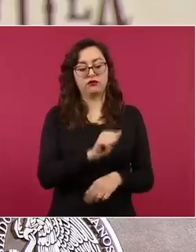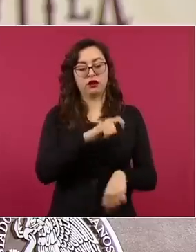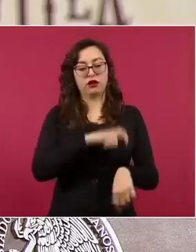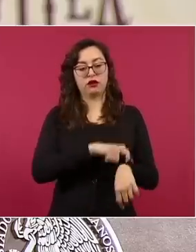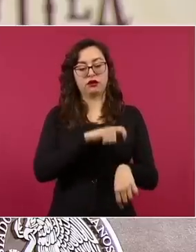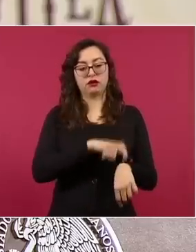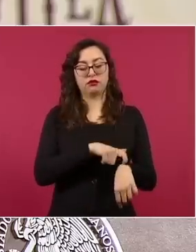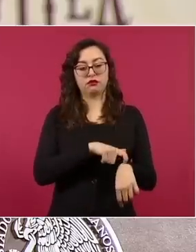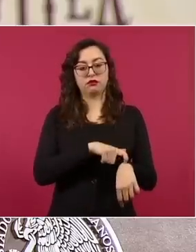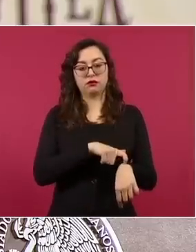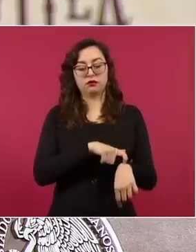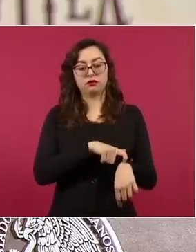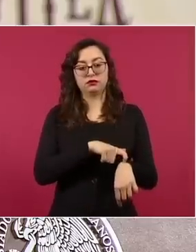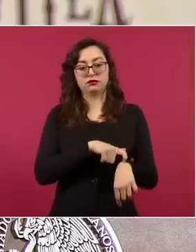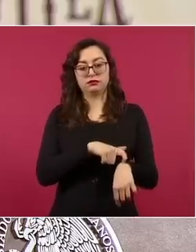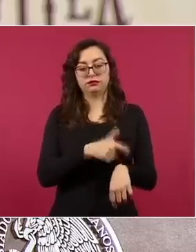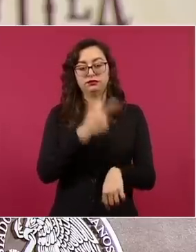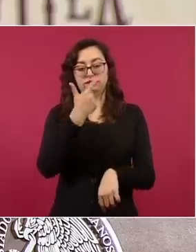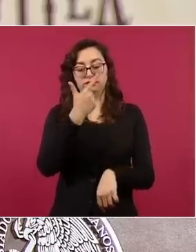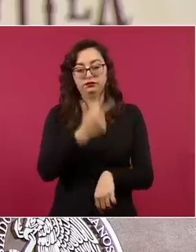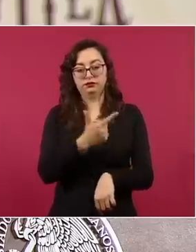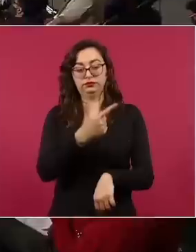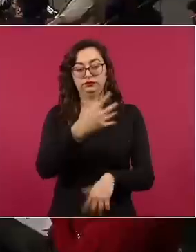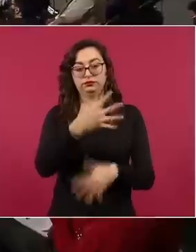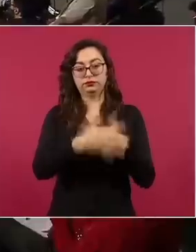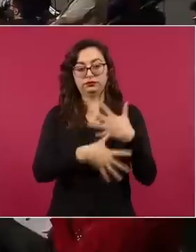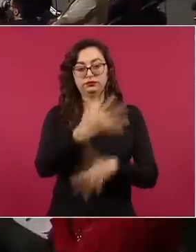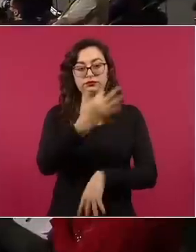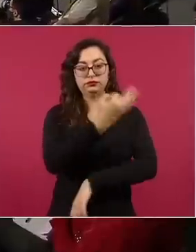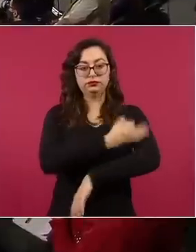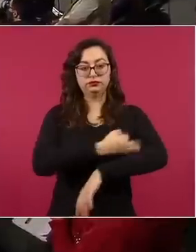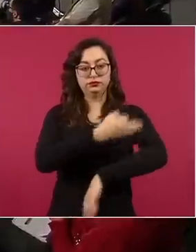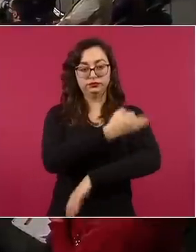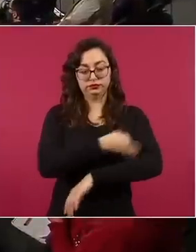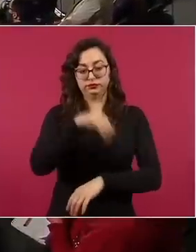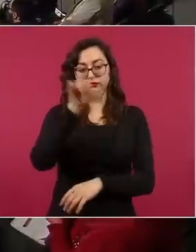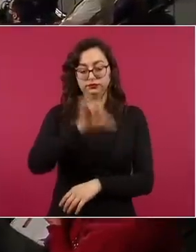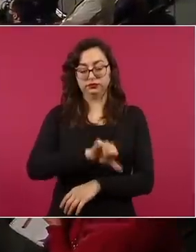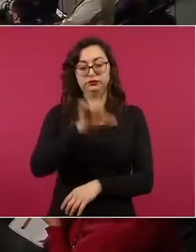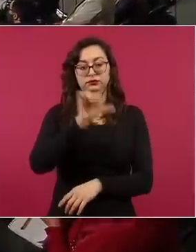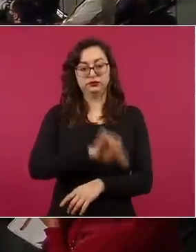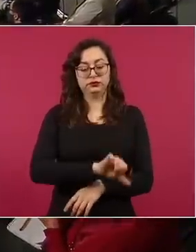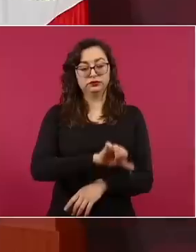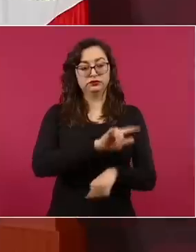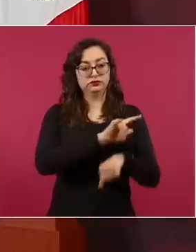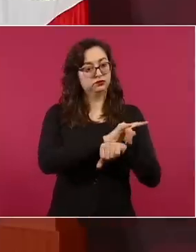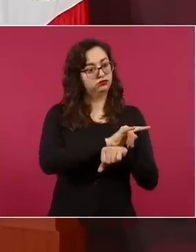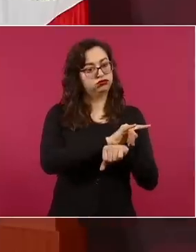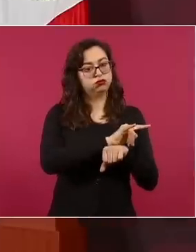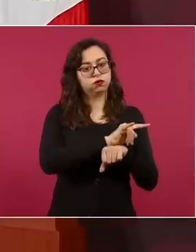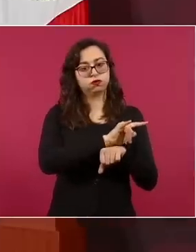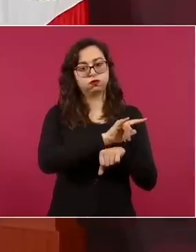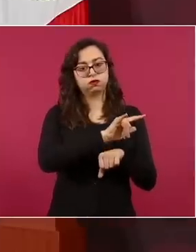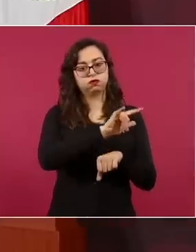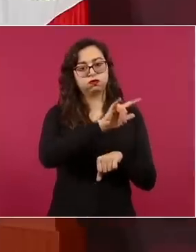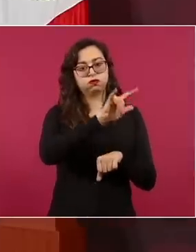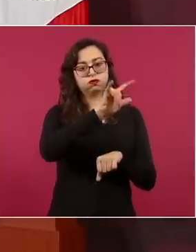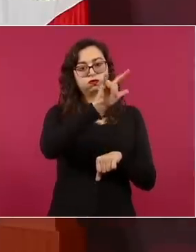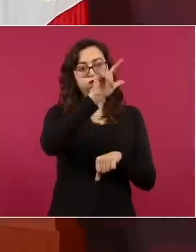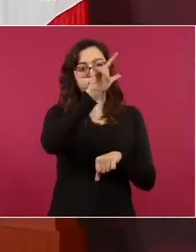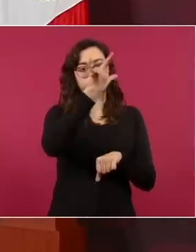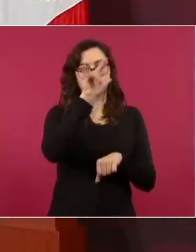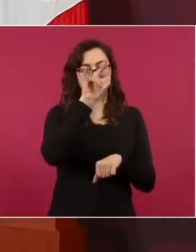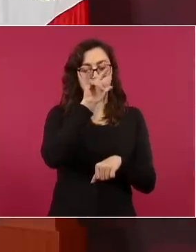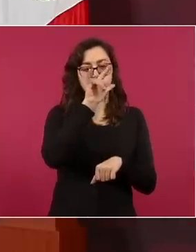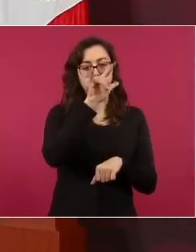19.15 horas de este día y estará arribando a las 14.20